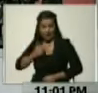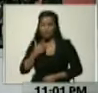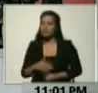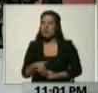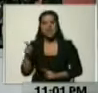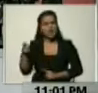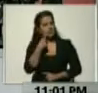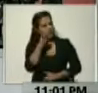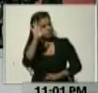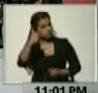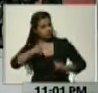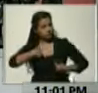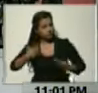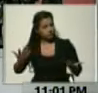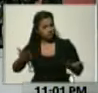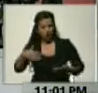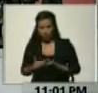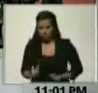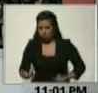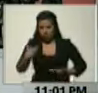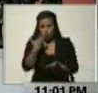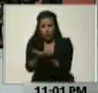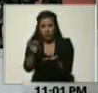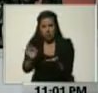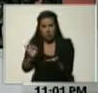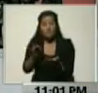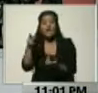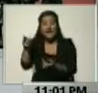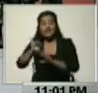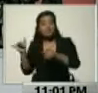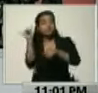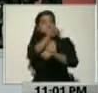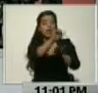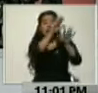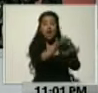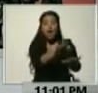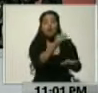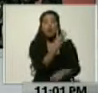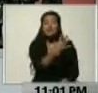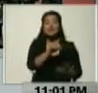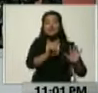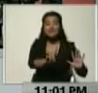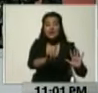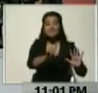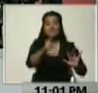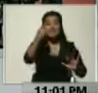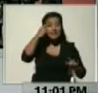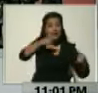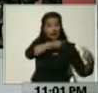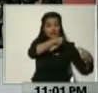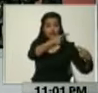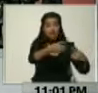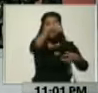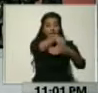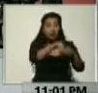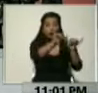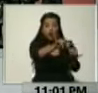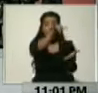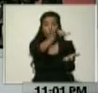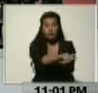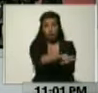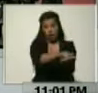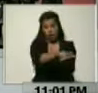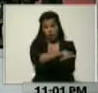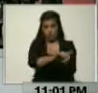en cuenta. Hasta hoy ya tiene 46 días en Nueva York. ¿De dónde sacarán plata, vale, para eso? ¿Ah?